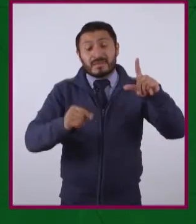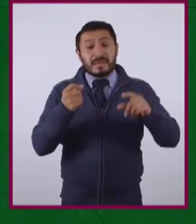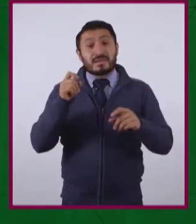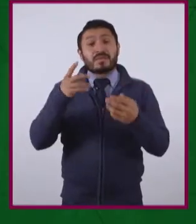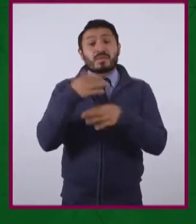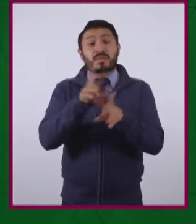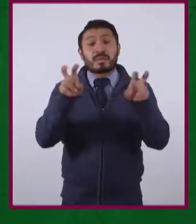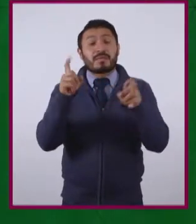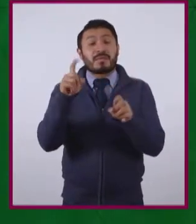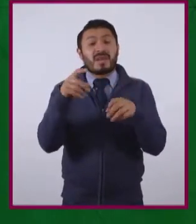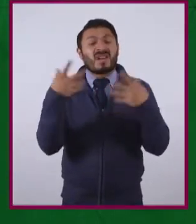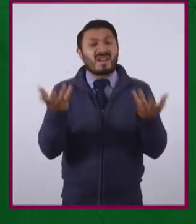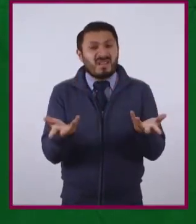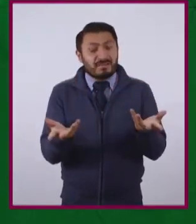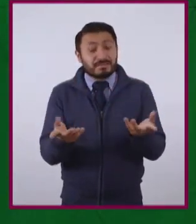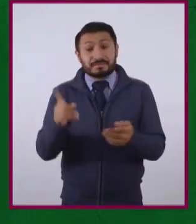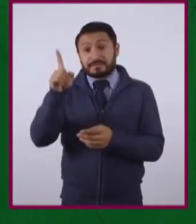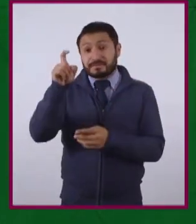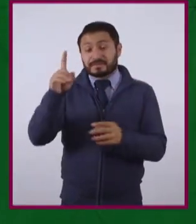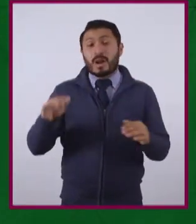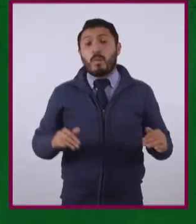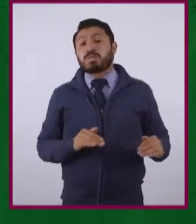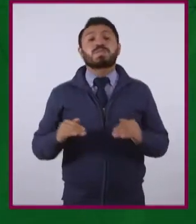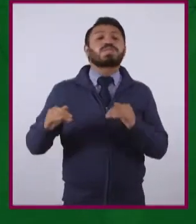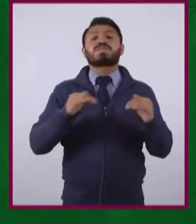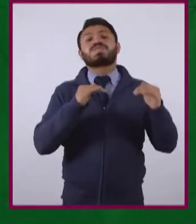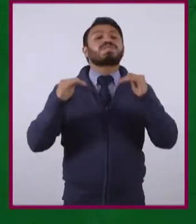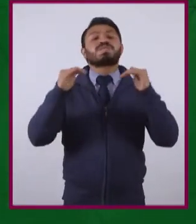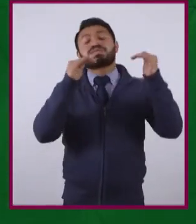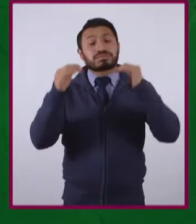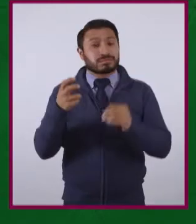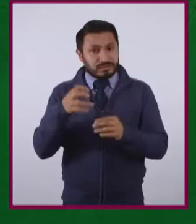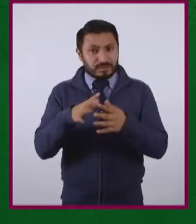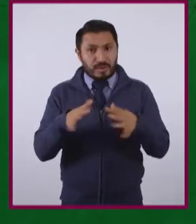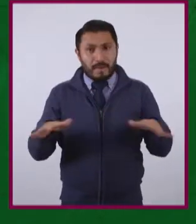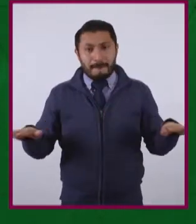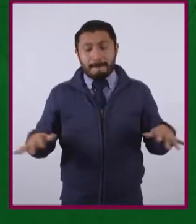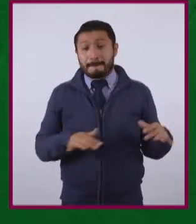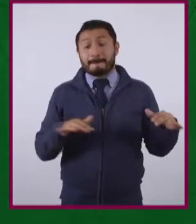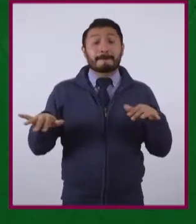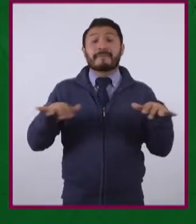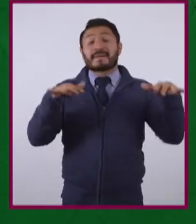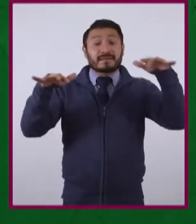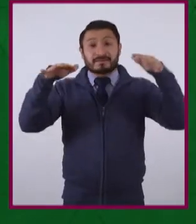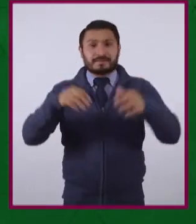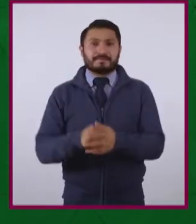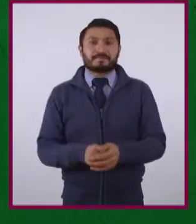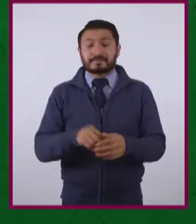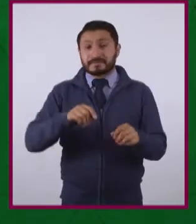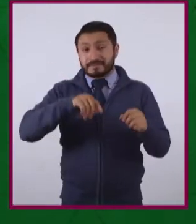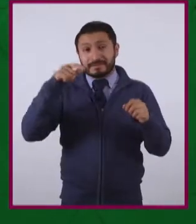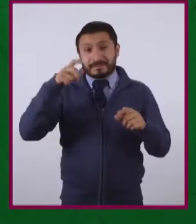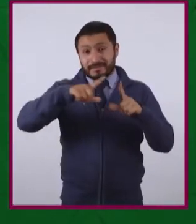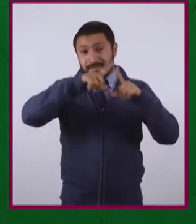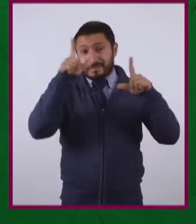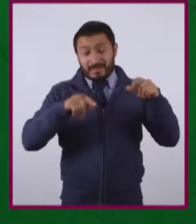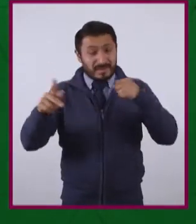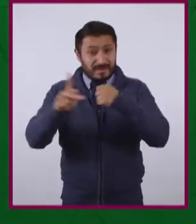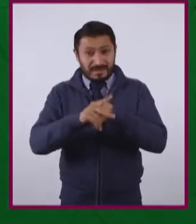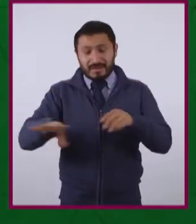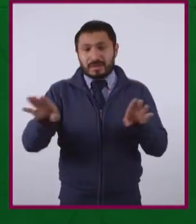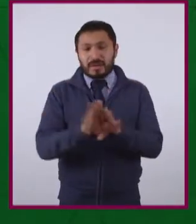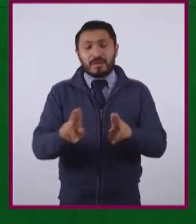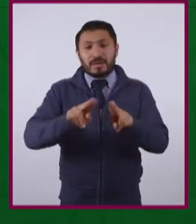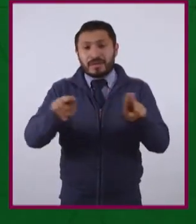de agua? Por inundaciones y crecimiento del nivel del mar, nuestro país podría ser de las naciones más